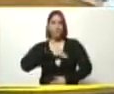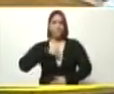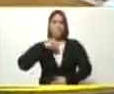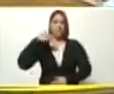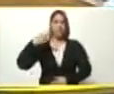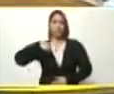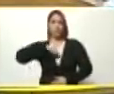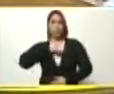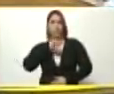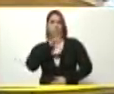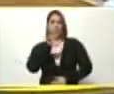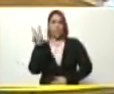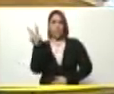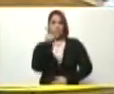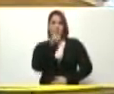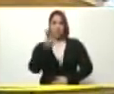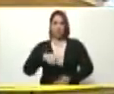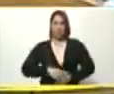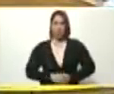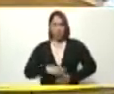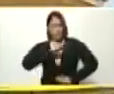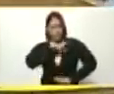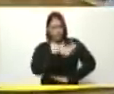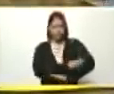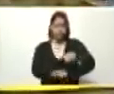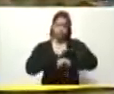patria Venezuela. Es un poder